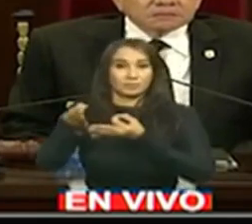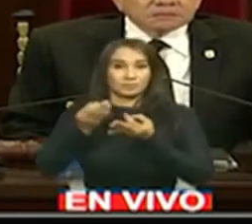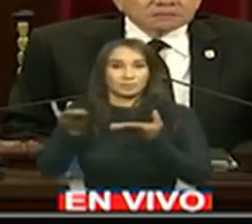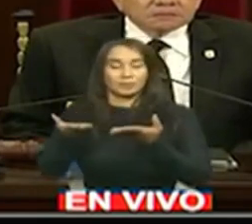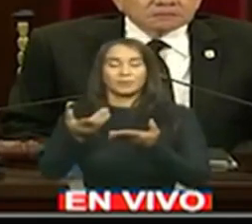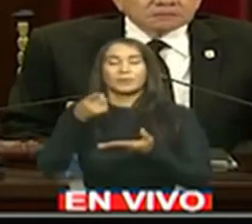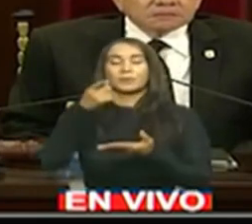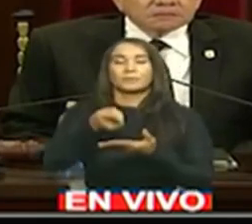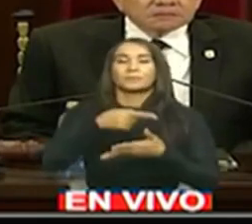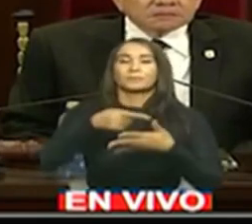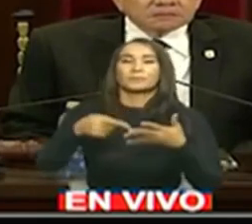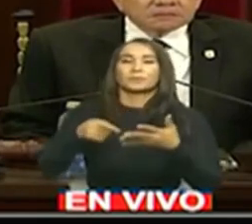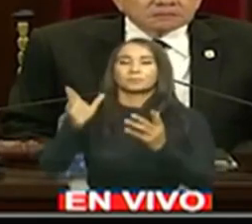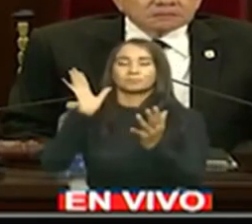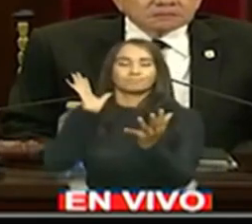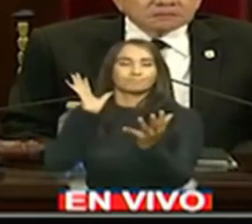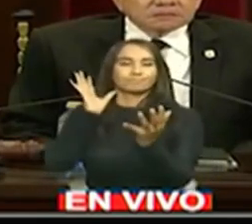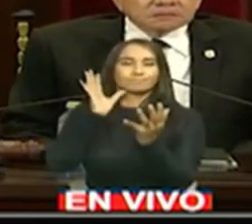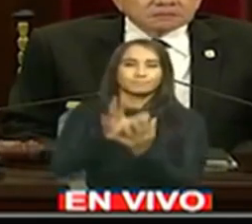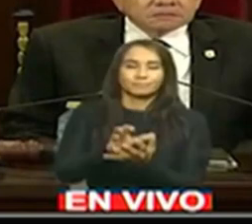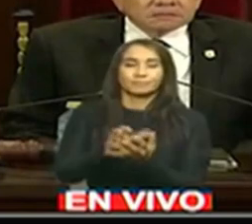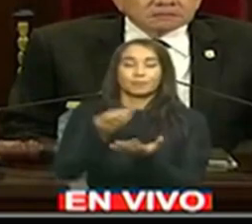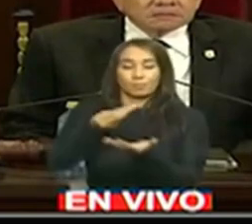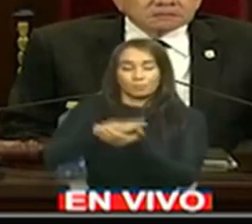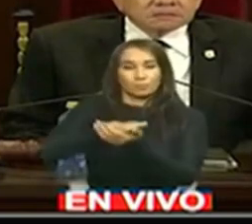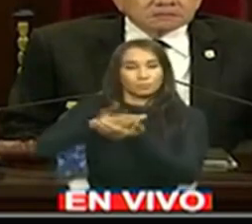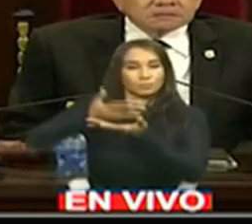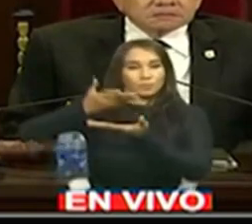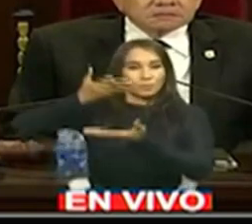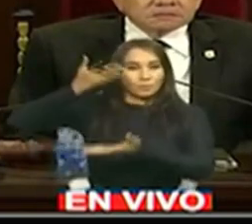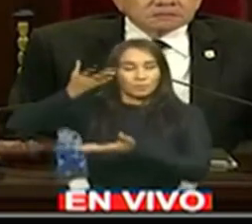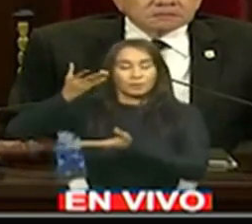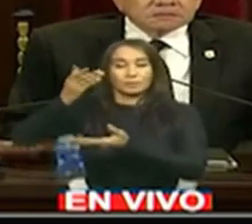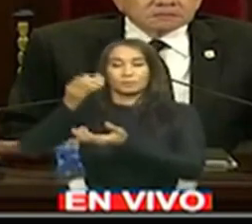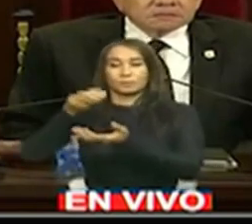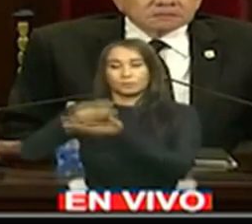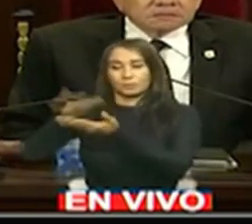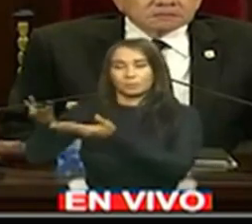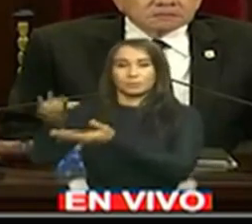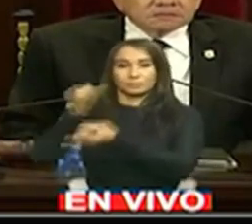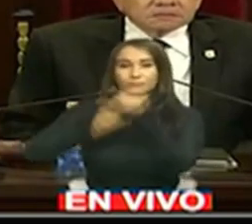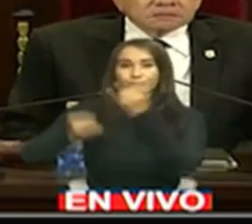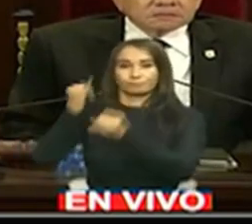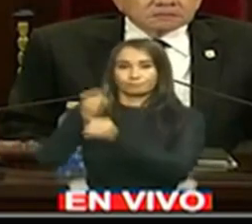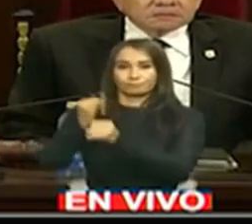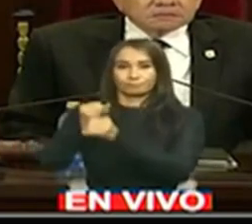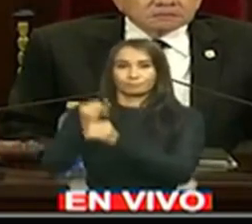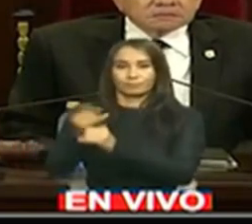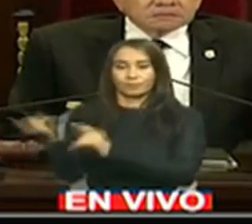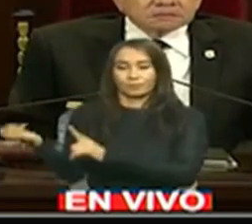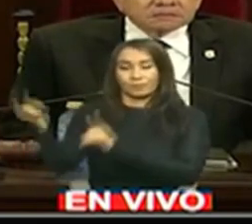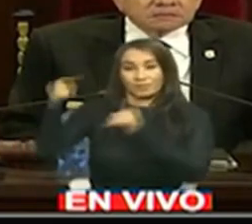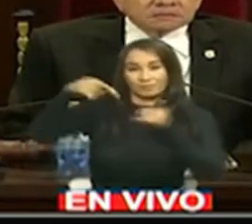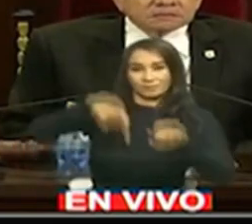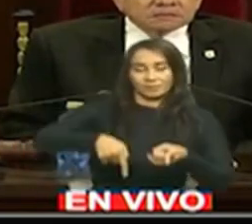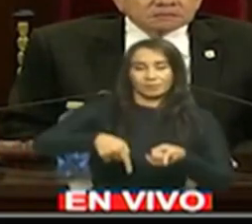mencionados, que fueron afectados por los aumentos en los precios internacionales de las materias primas, se explica